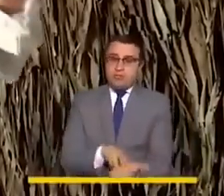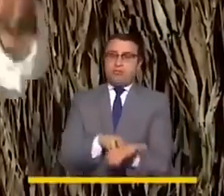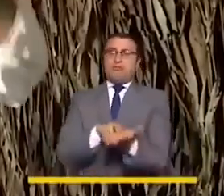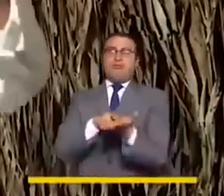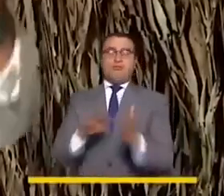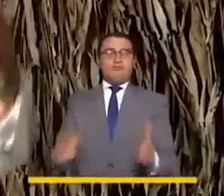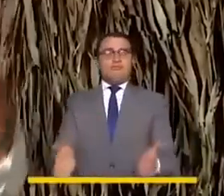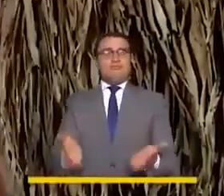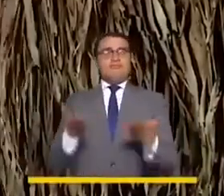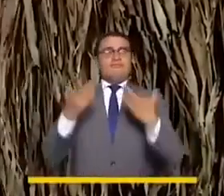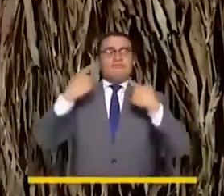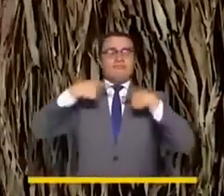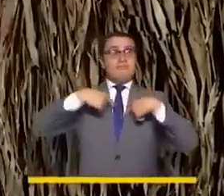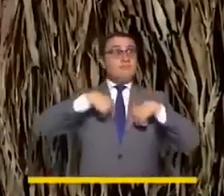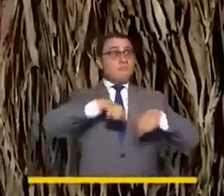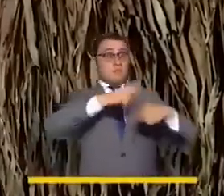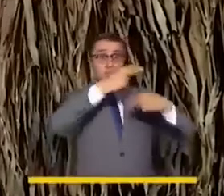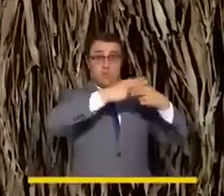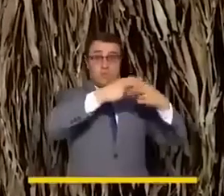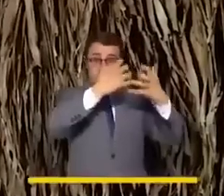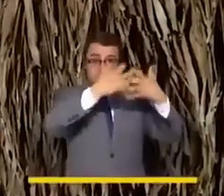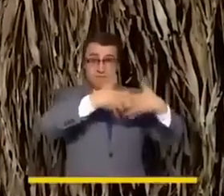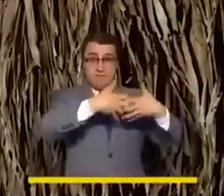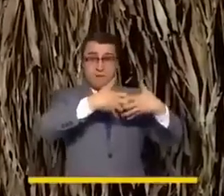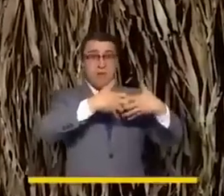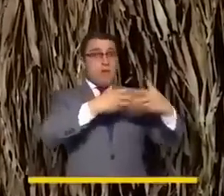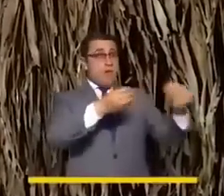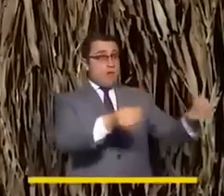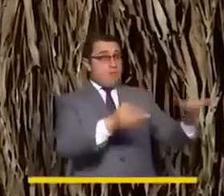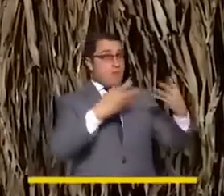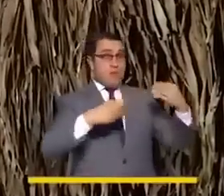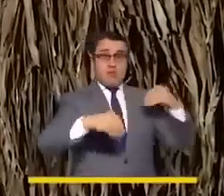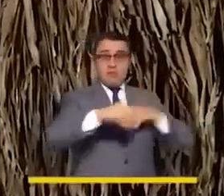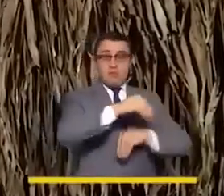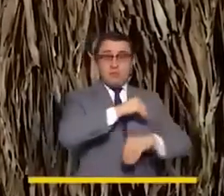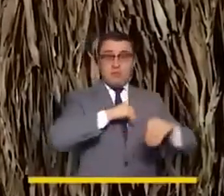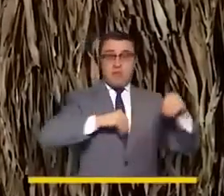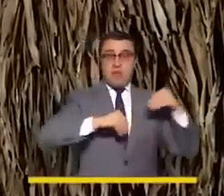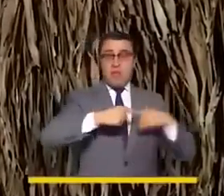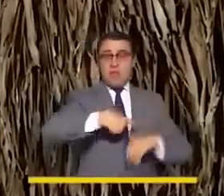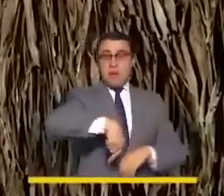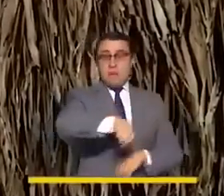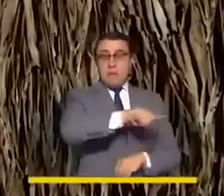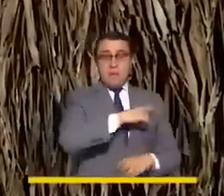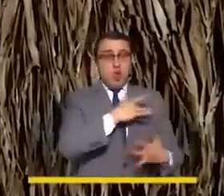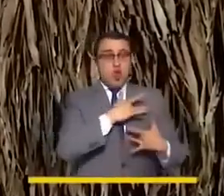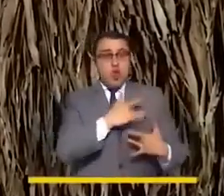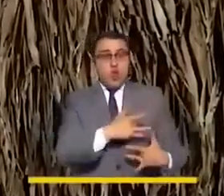reputacional de su nombre como empresa, nos regalan una tierra, nos